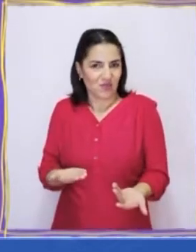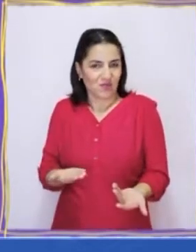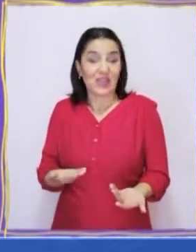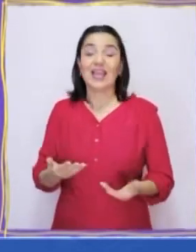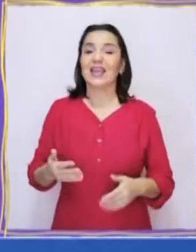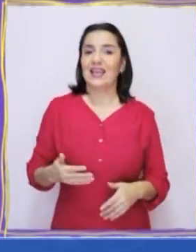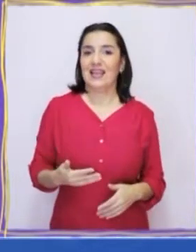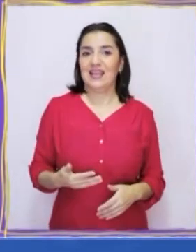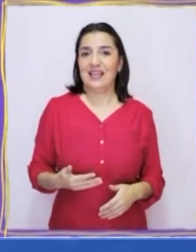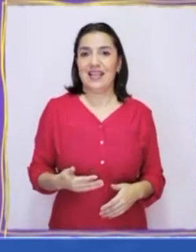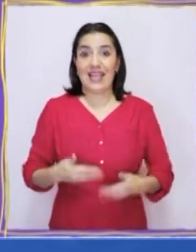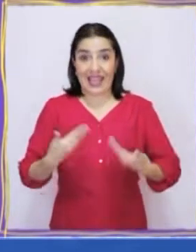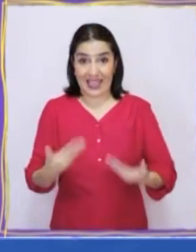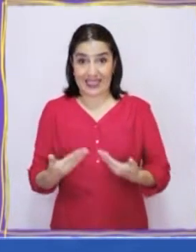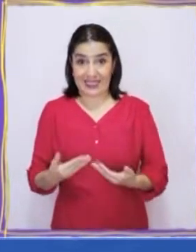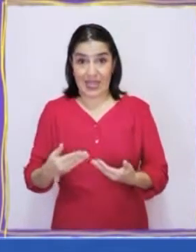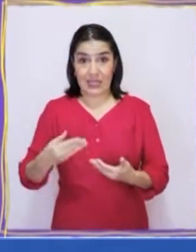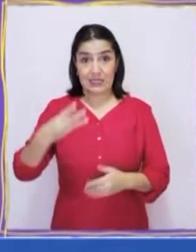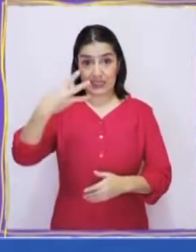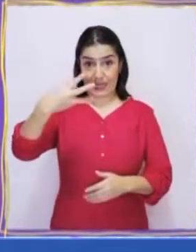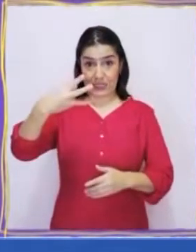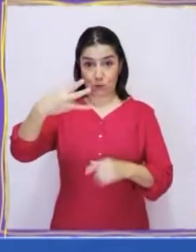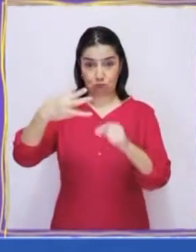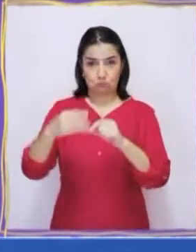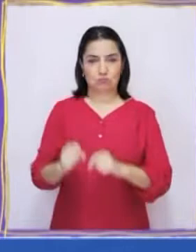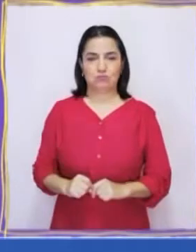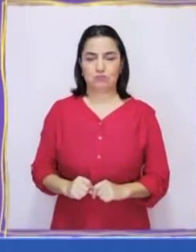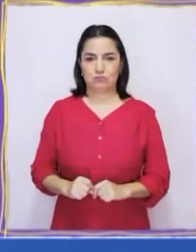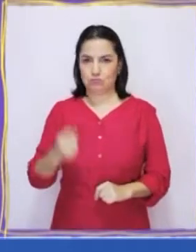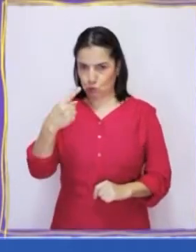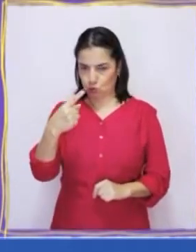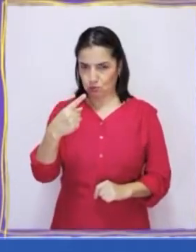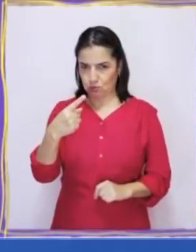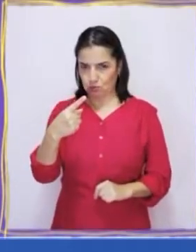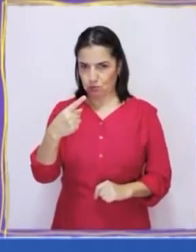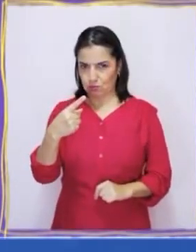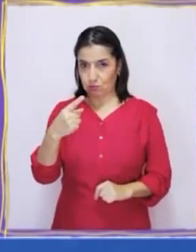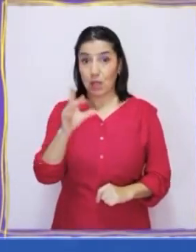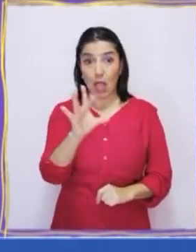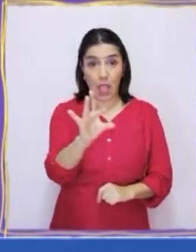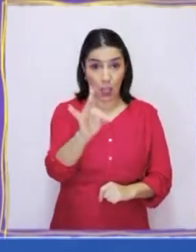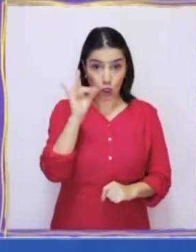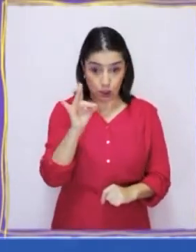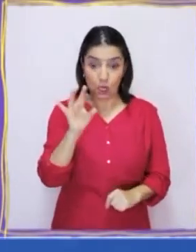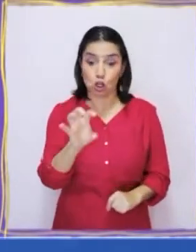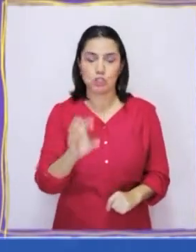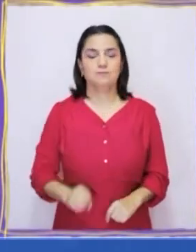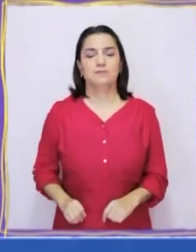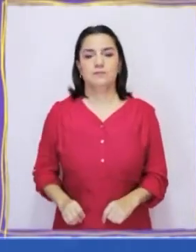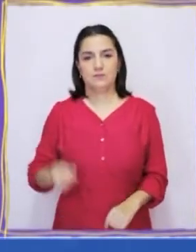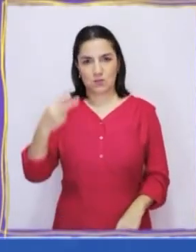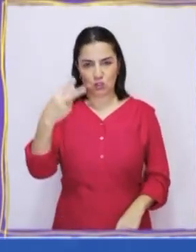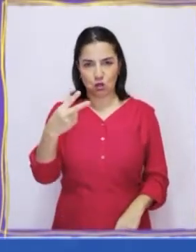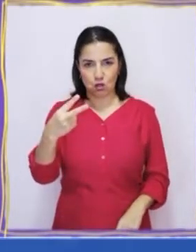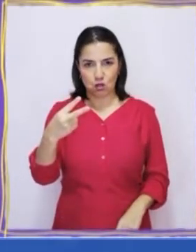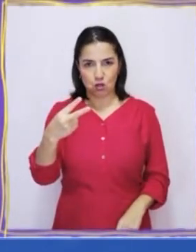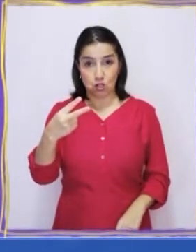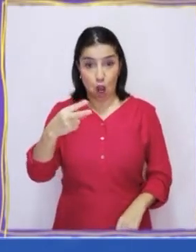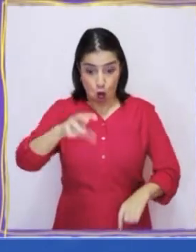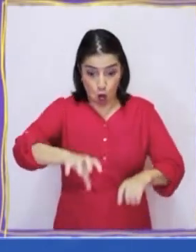Y para eso tenemos estas tres opciones. 1. encontrar algo.